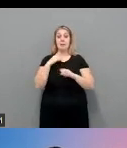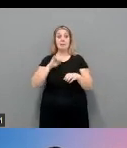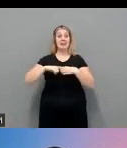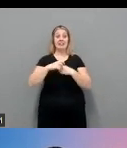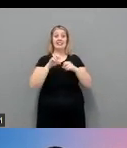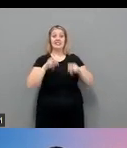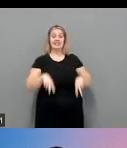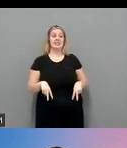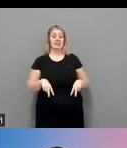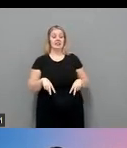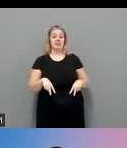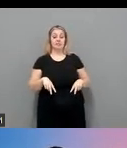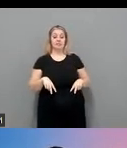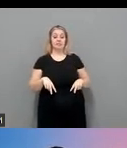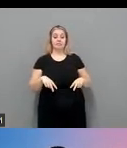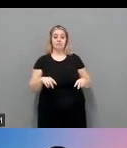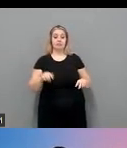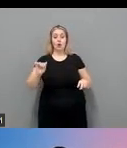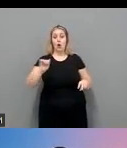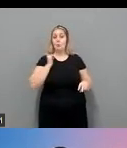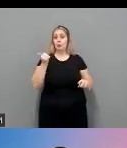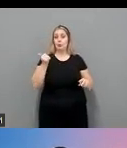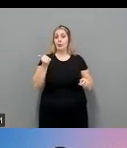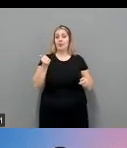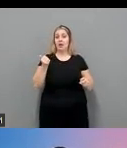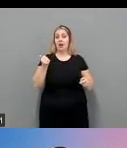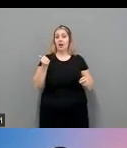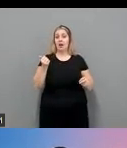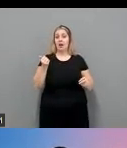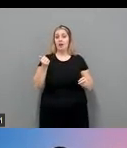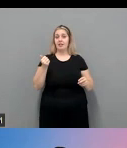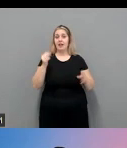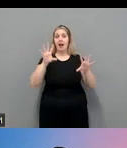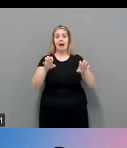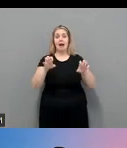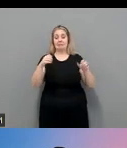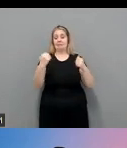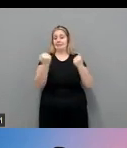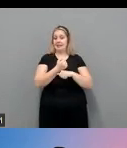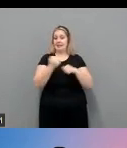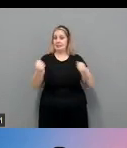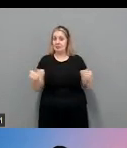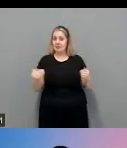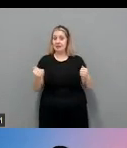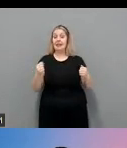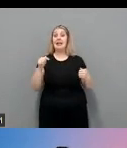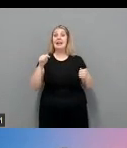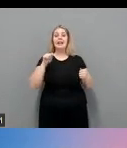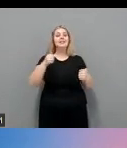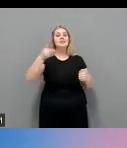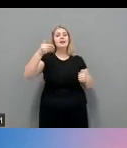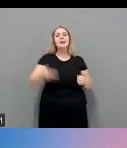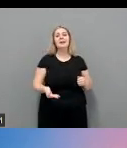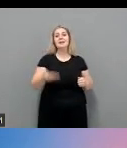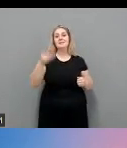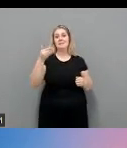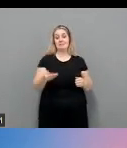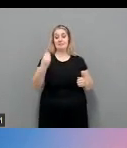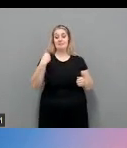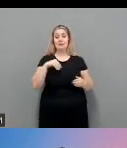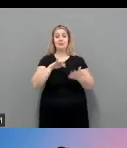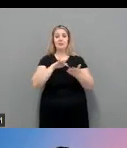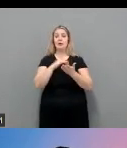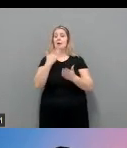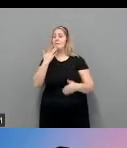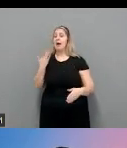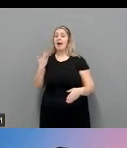no existe la oportunidad de aprender. Esto es importantísimo y, como digo, es todo un